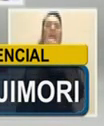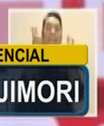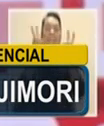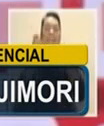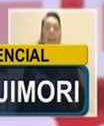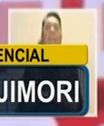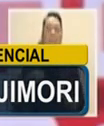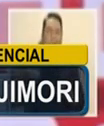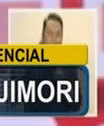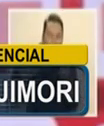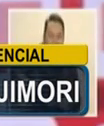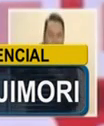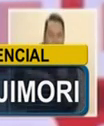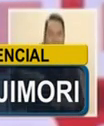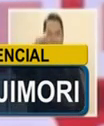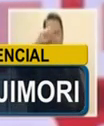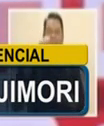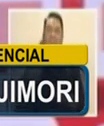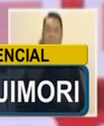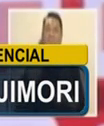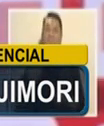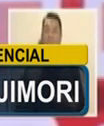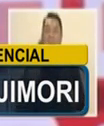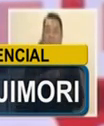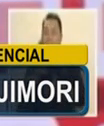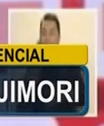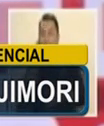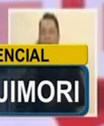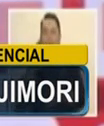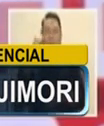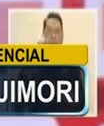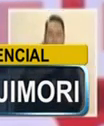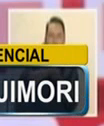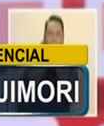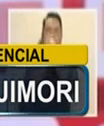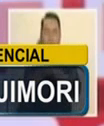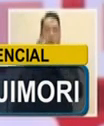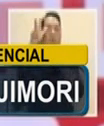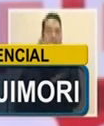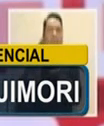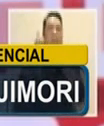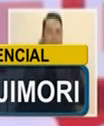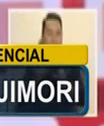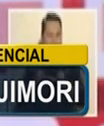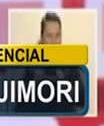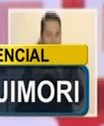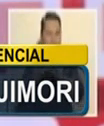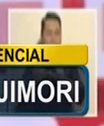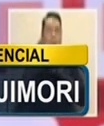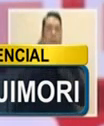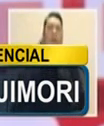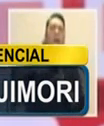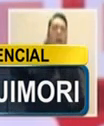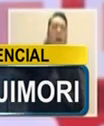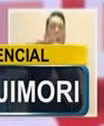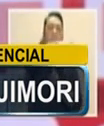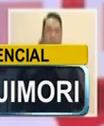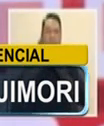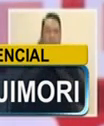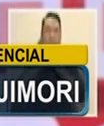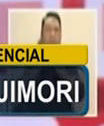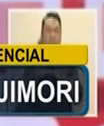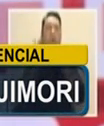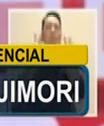mineros. Implementaremos un proceso de formalización eficiente, ambientalmente sostenible y